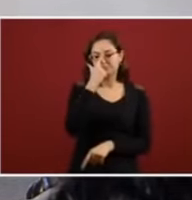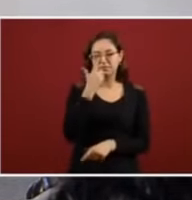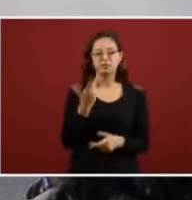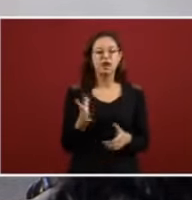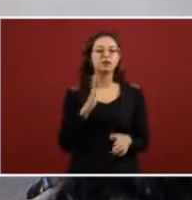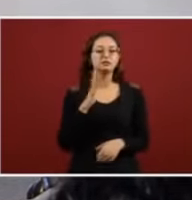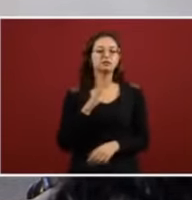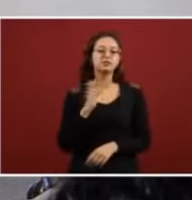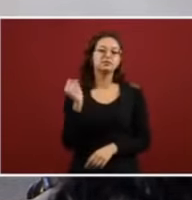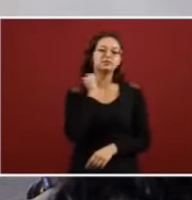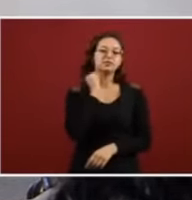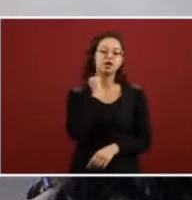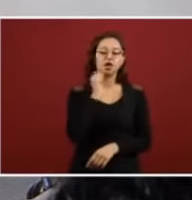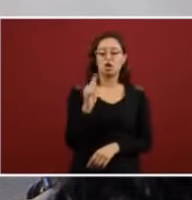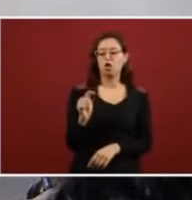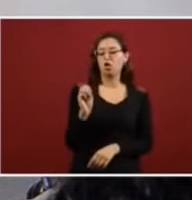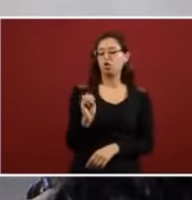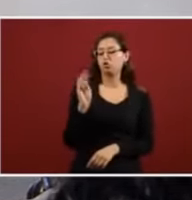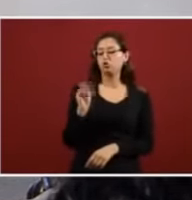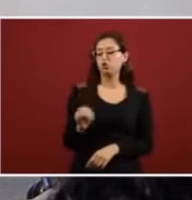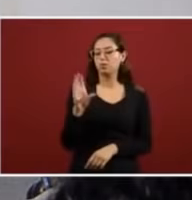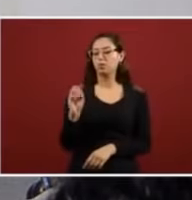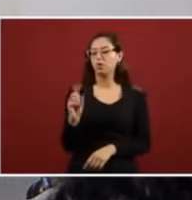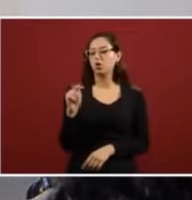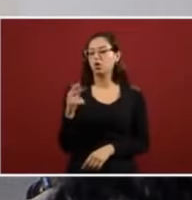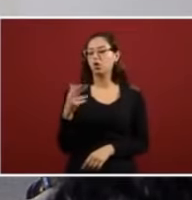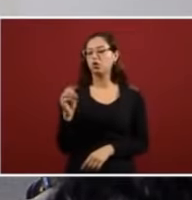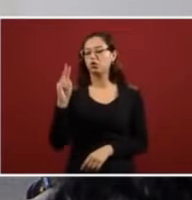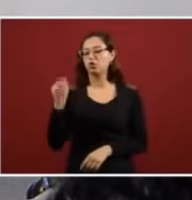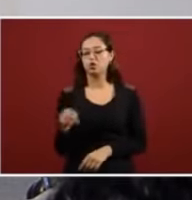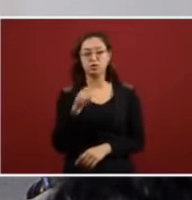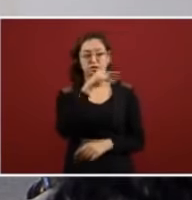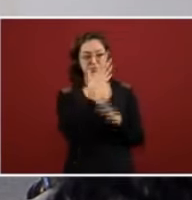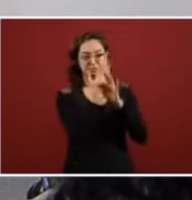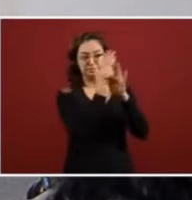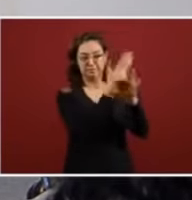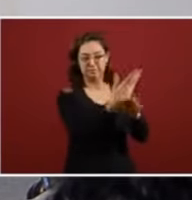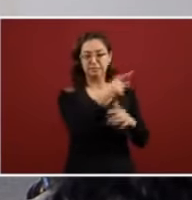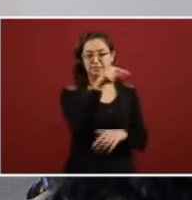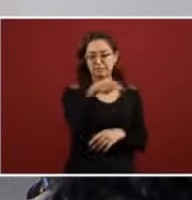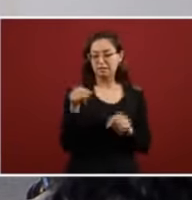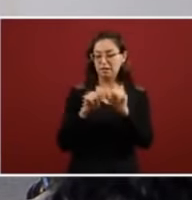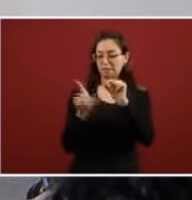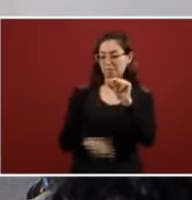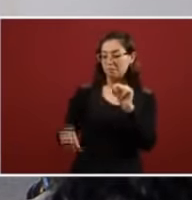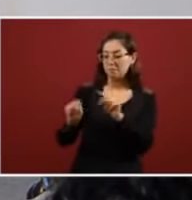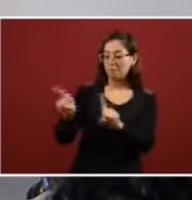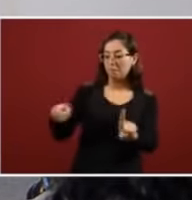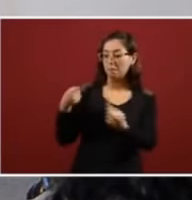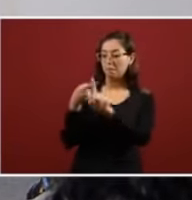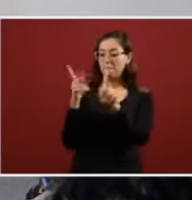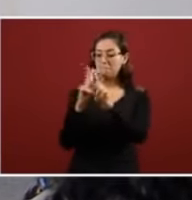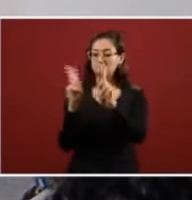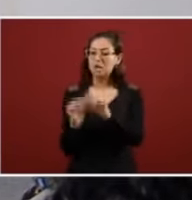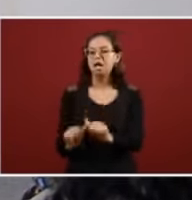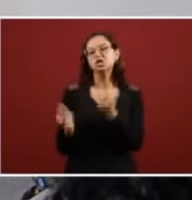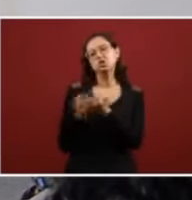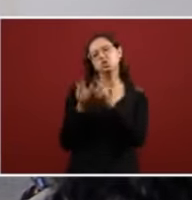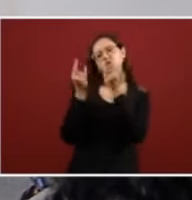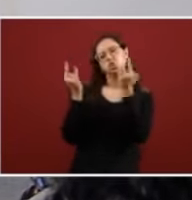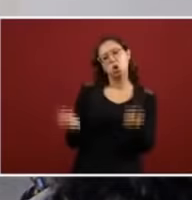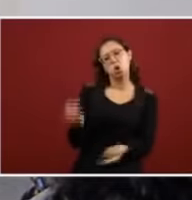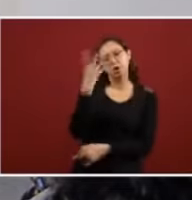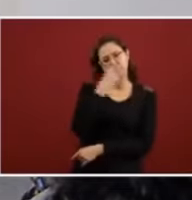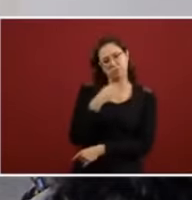ton cotton en eeuu un senador republicano quien dice que la política de paz del gobierno de mexico es un cuento de hadas cuál